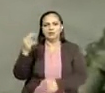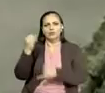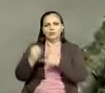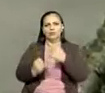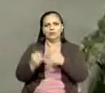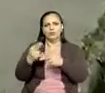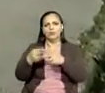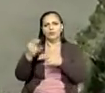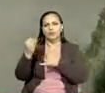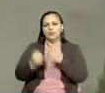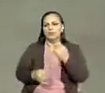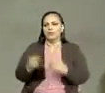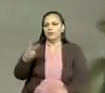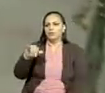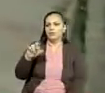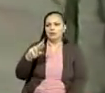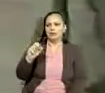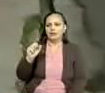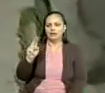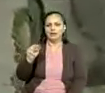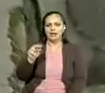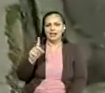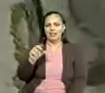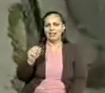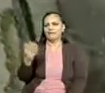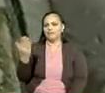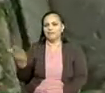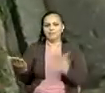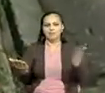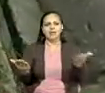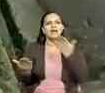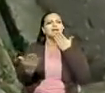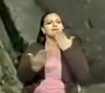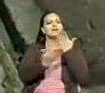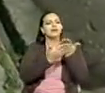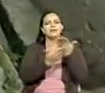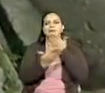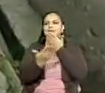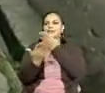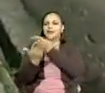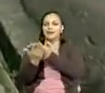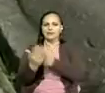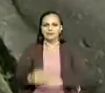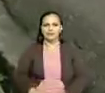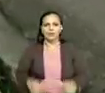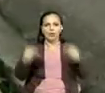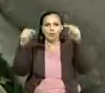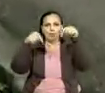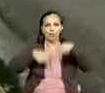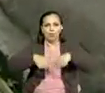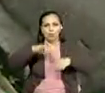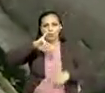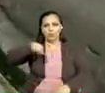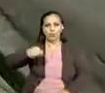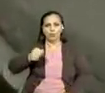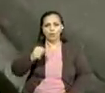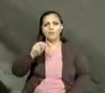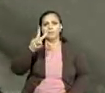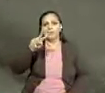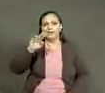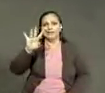tema, porque recuerden que desde hoy, jueves 27 de junio, arranca ya estos